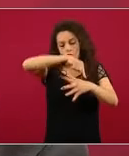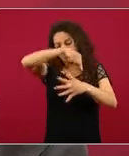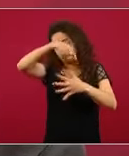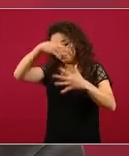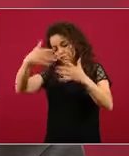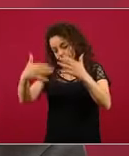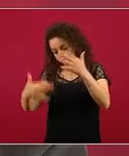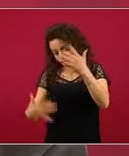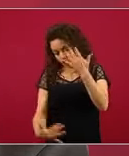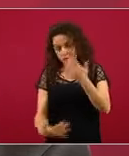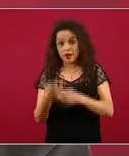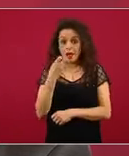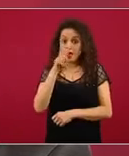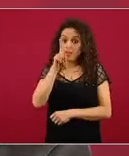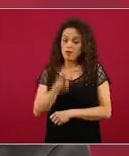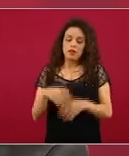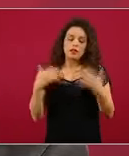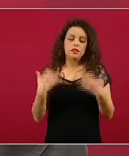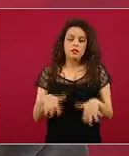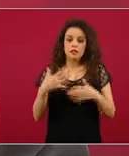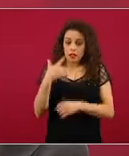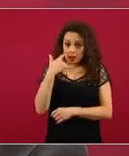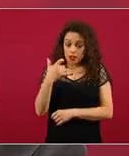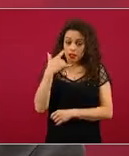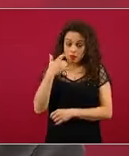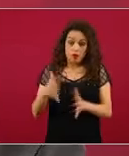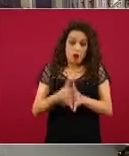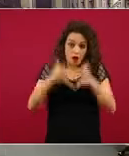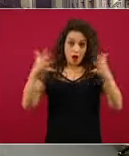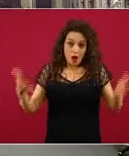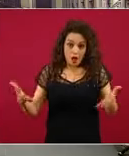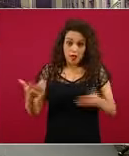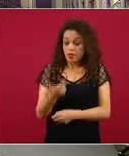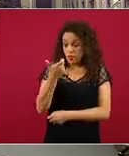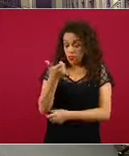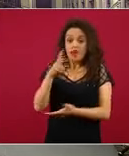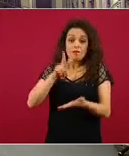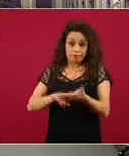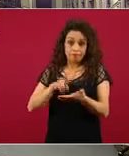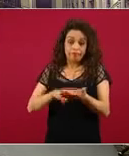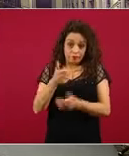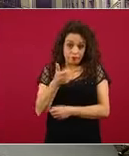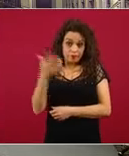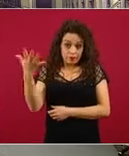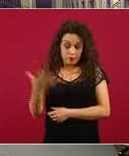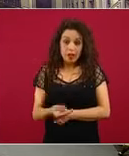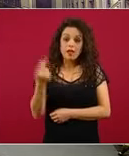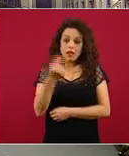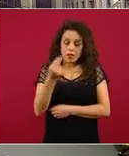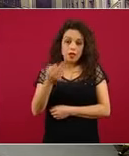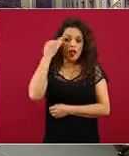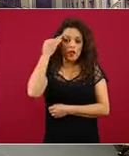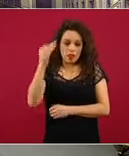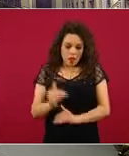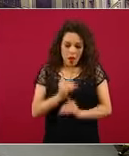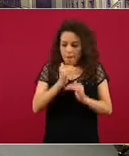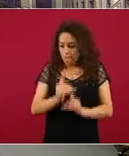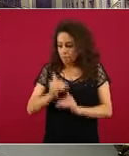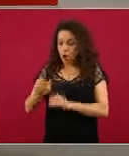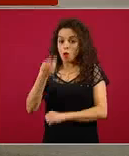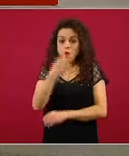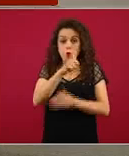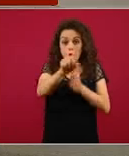una labor muy grande, muy costosa y que lleva sus tiempos. Entonces, por eso, desde hace prácticamente un mes, hemos